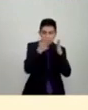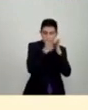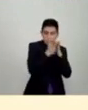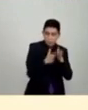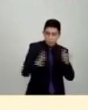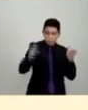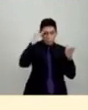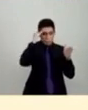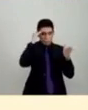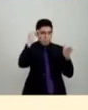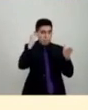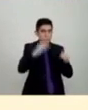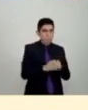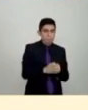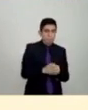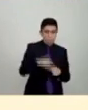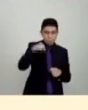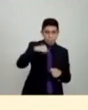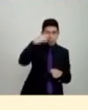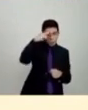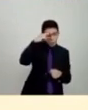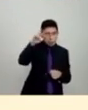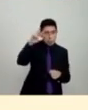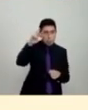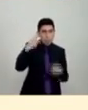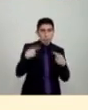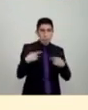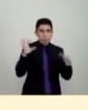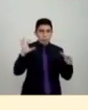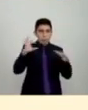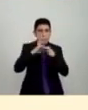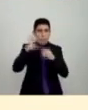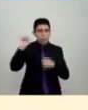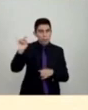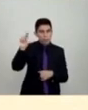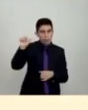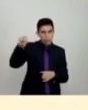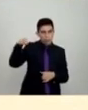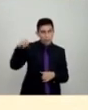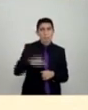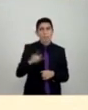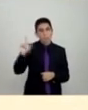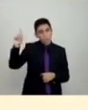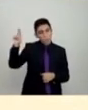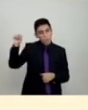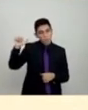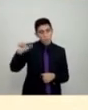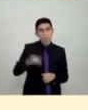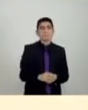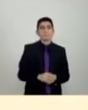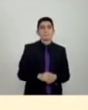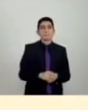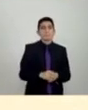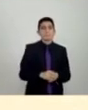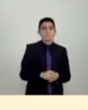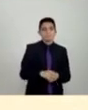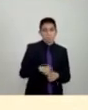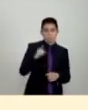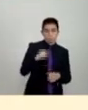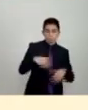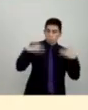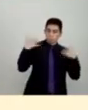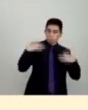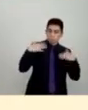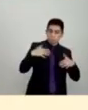tiempo. En México asimiló a gentes como Juan Hernández Luna, ¿sí? Claro, mucho De más joven, claro. tremendo talento.